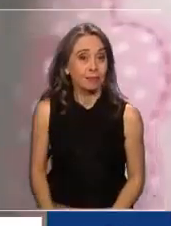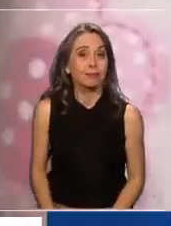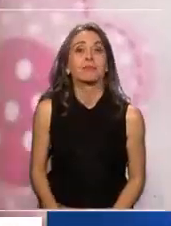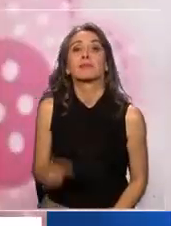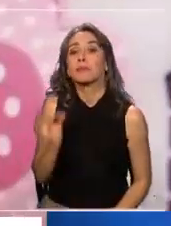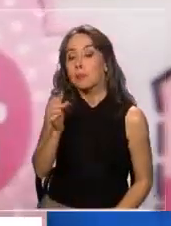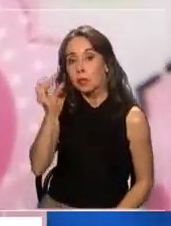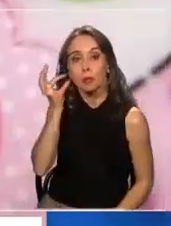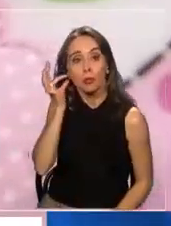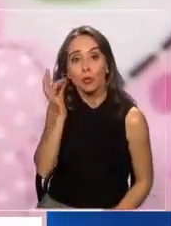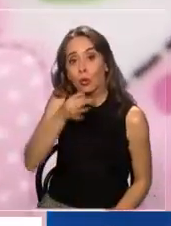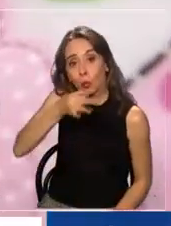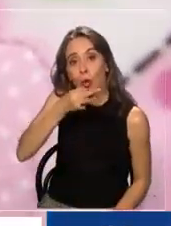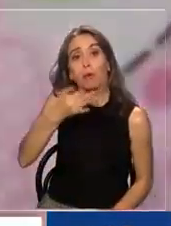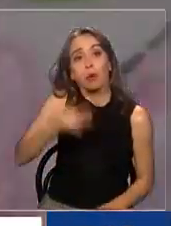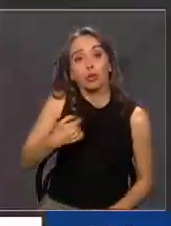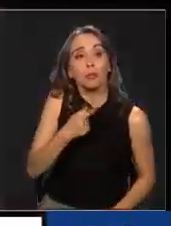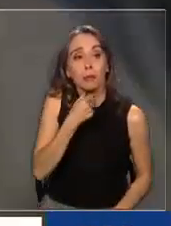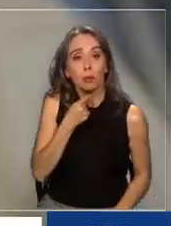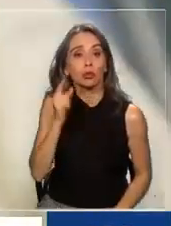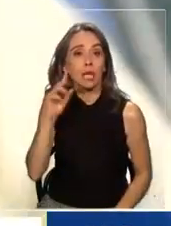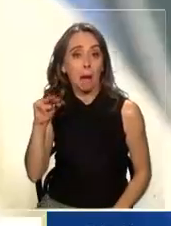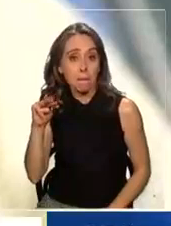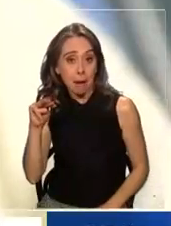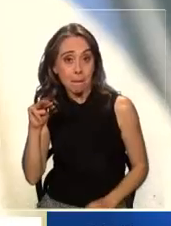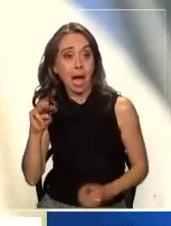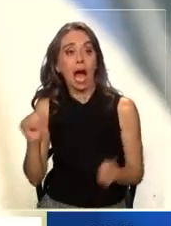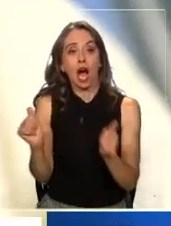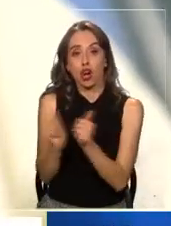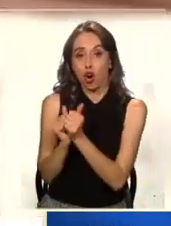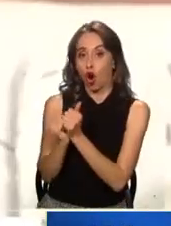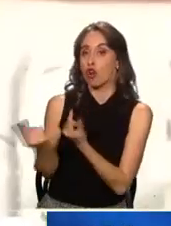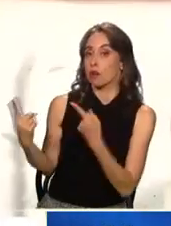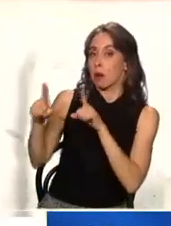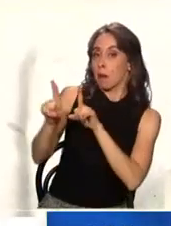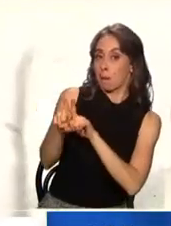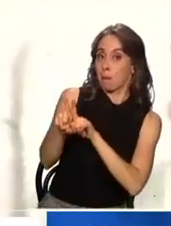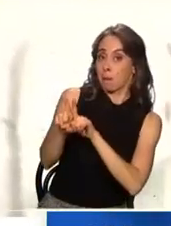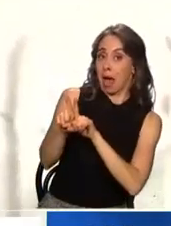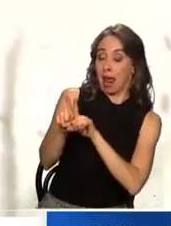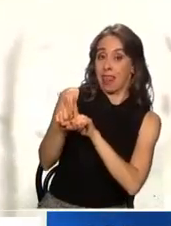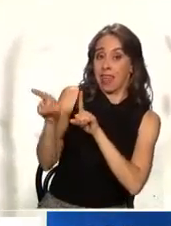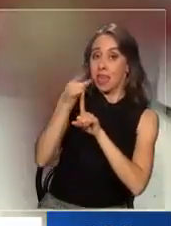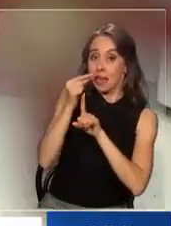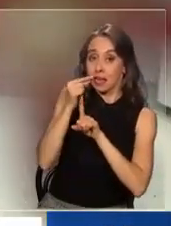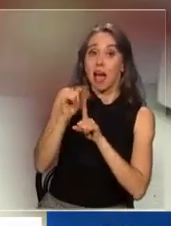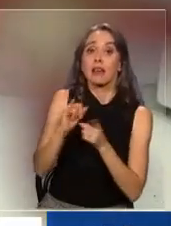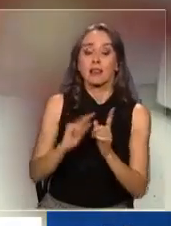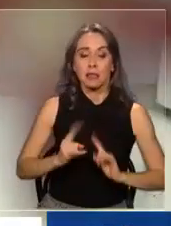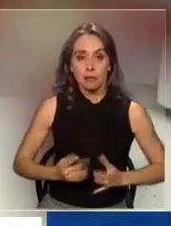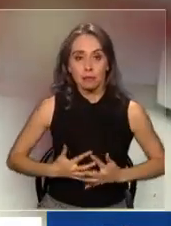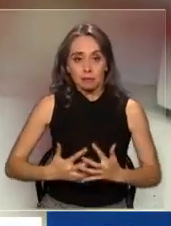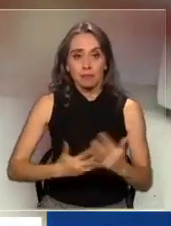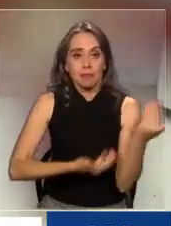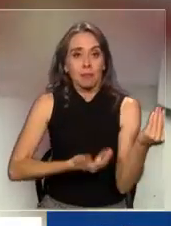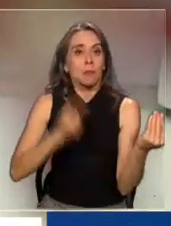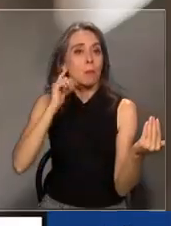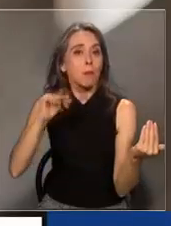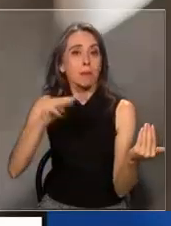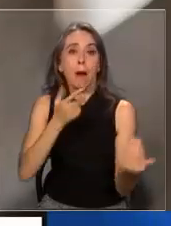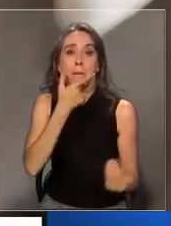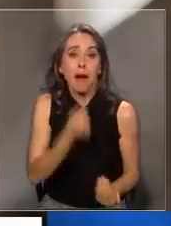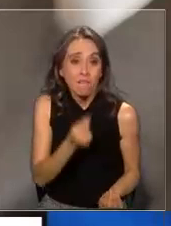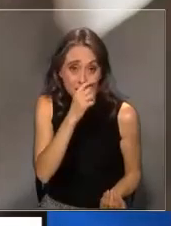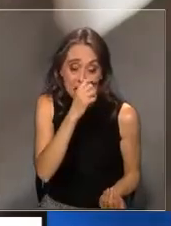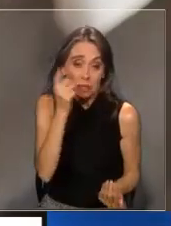Por supuesto que me encantaría haber sido madre con una pareja al lado y haber ejercido la maternidad más fácil, creo yo. Pero no es imposible